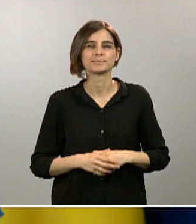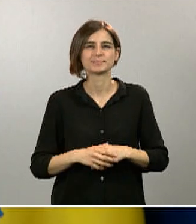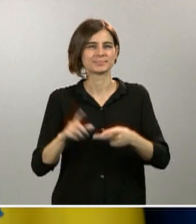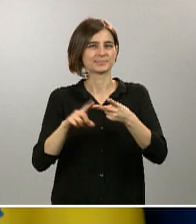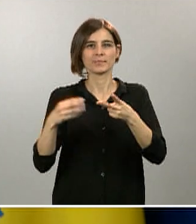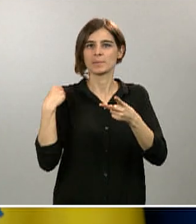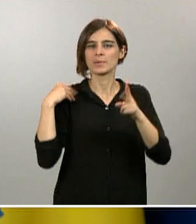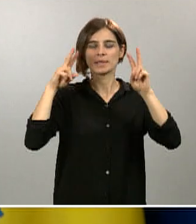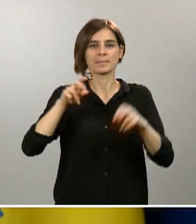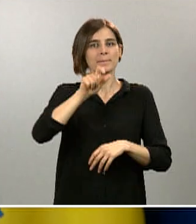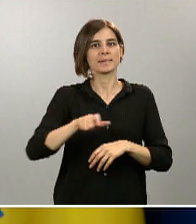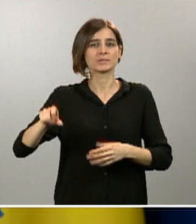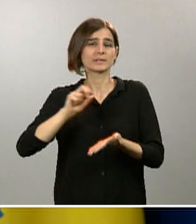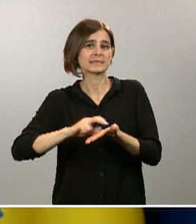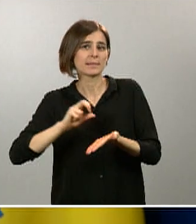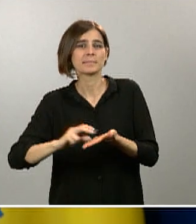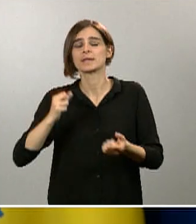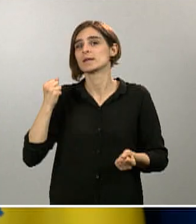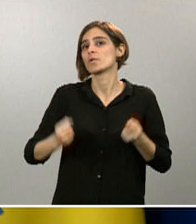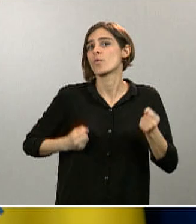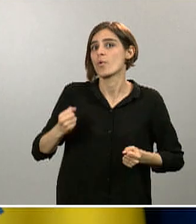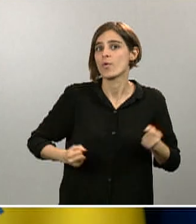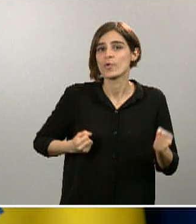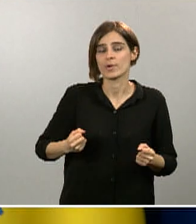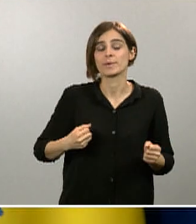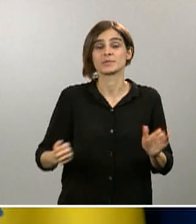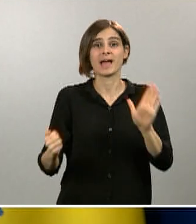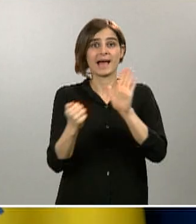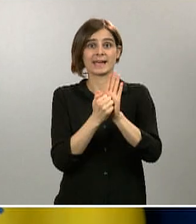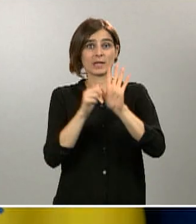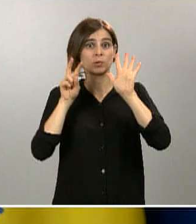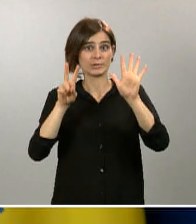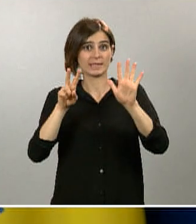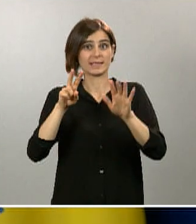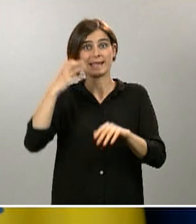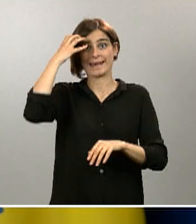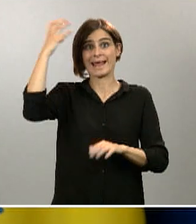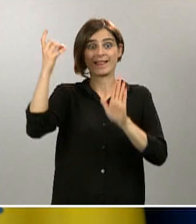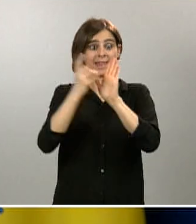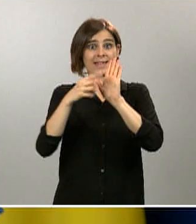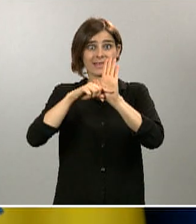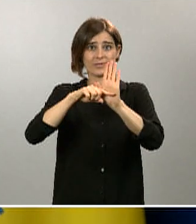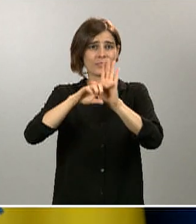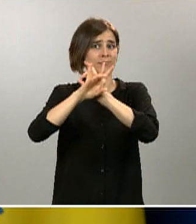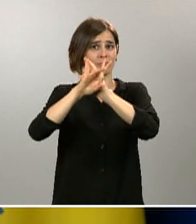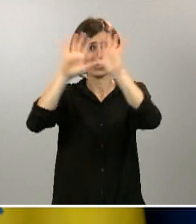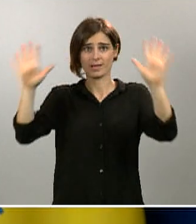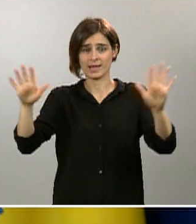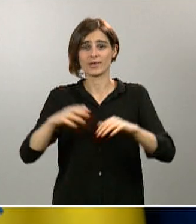que corren, el artículo 7 del Real Decreto es muy claro, dice lo que se puede